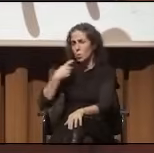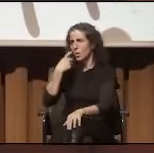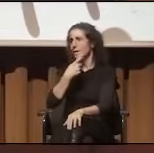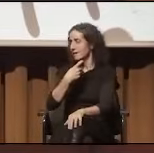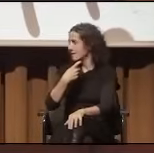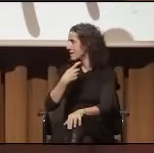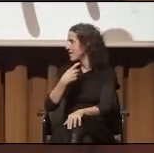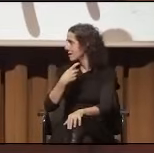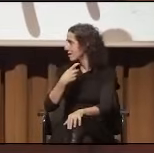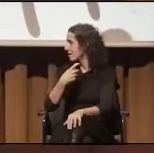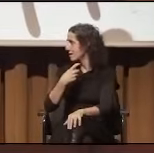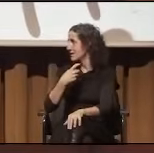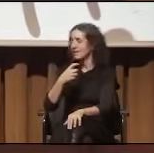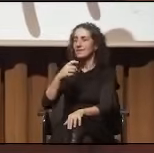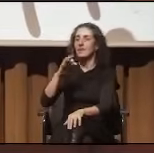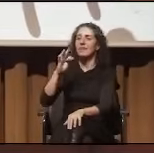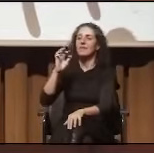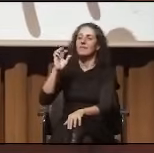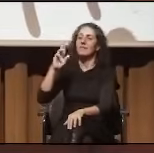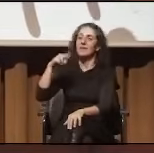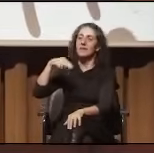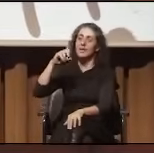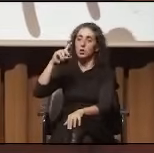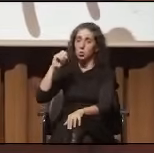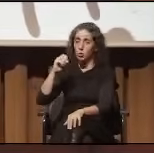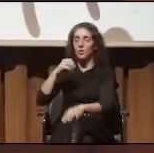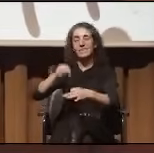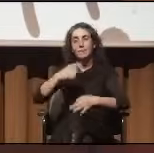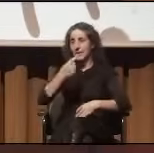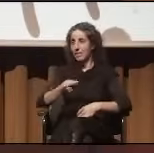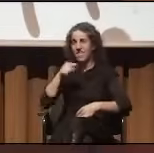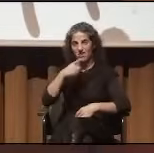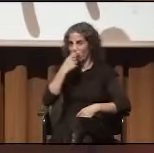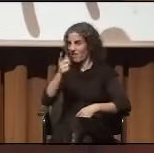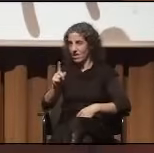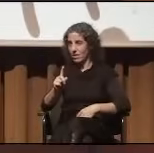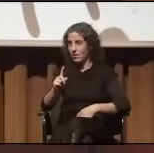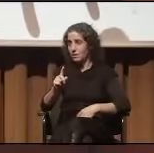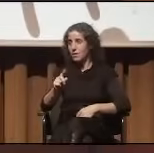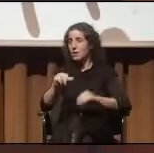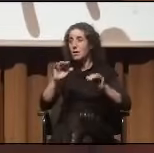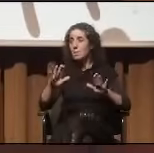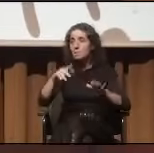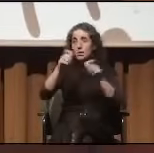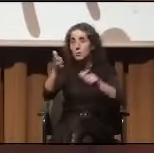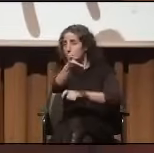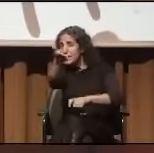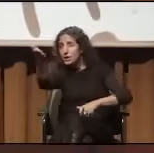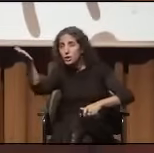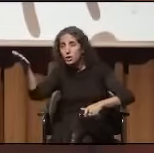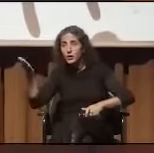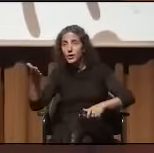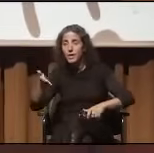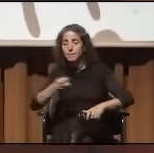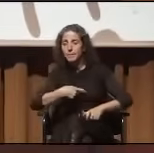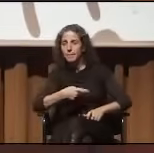todo el rato, todo esto no es fácil. Esto no es fácil. Pero ninguno de los que están aquí controla los latidos de su corazón. Y si no latiera, no